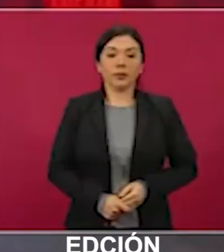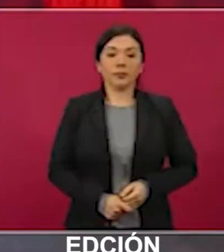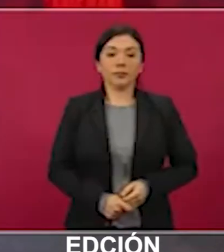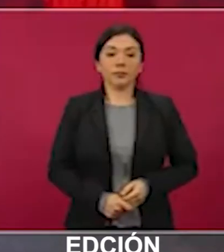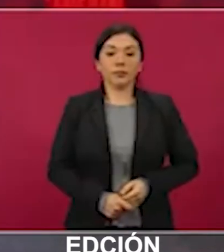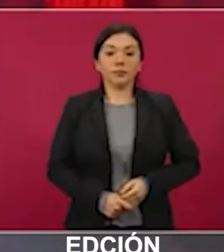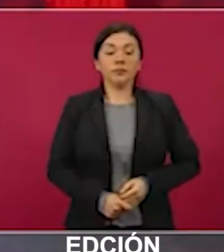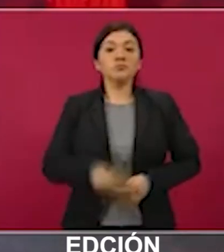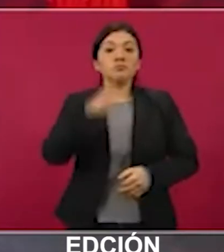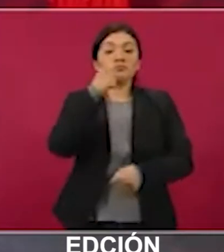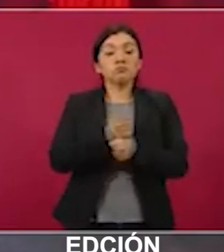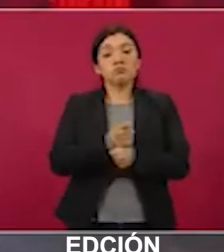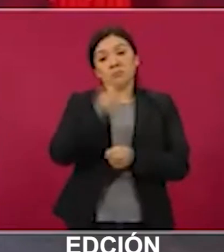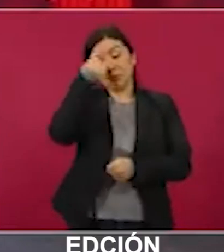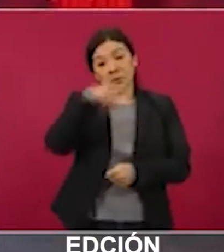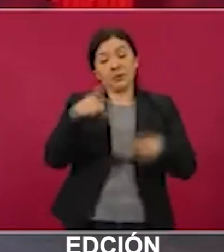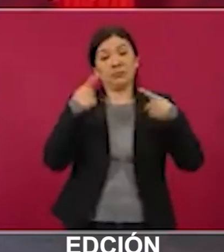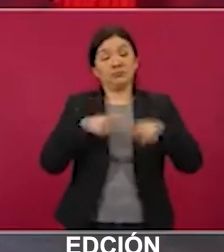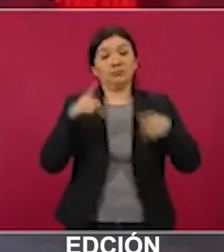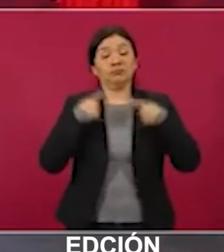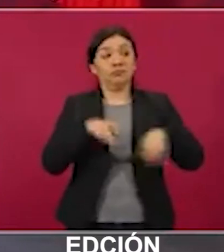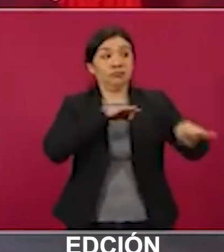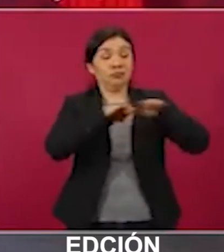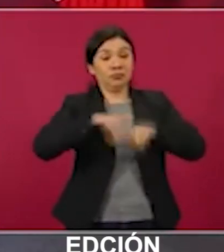en temporadas de elección,